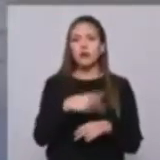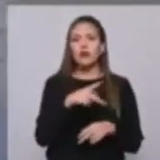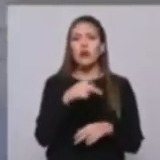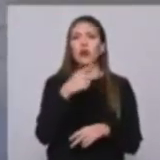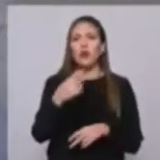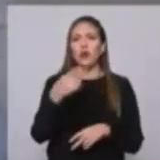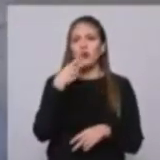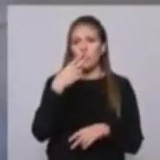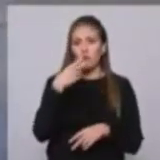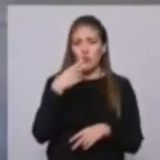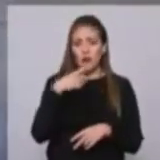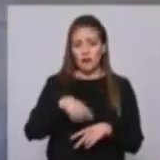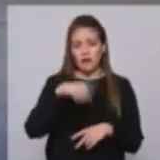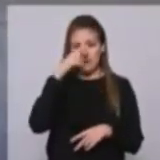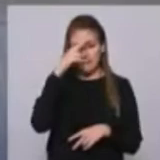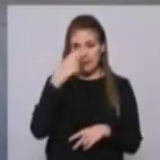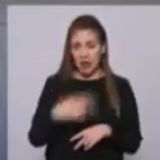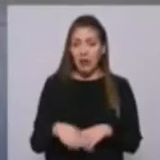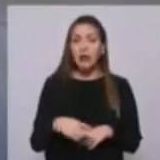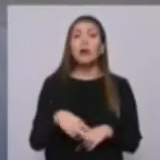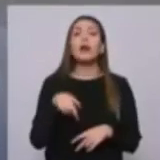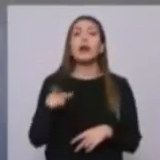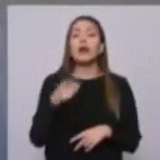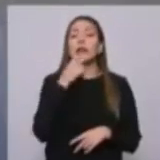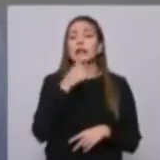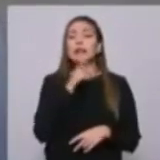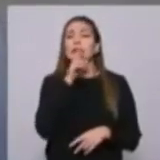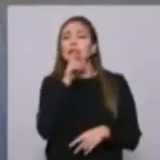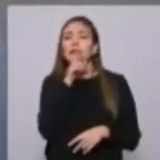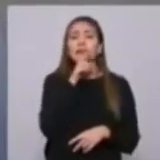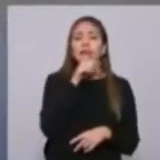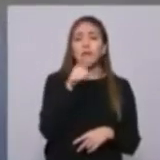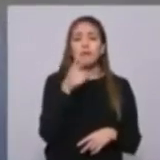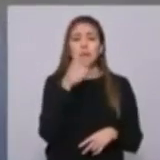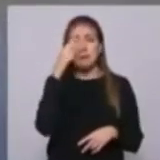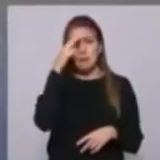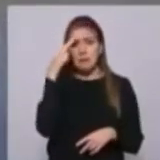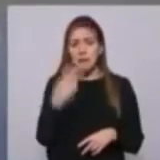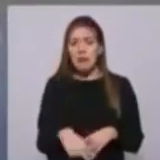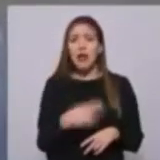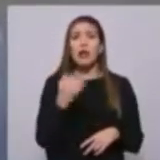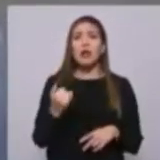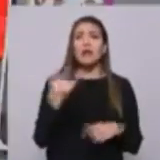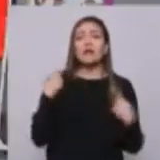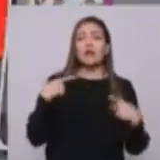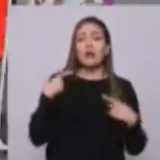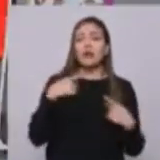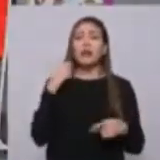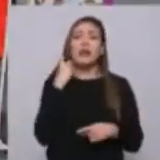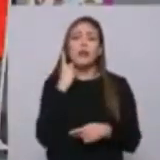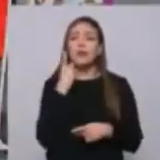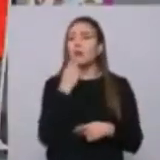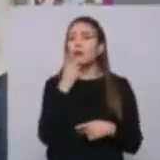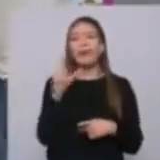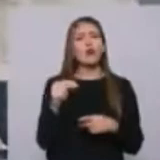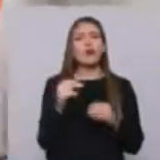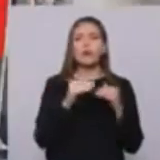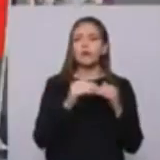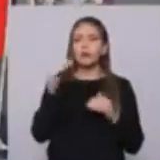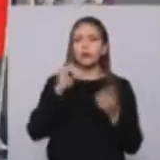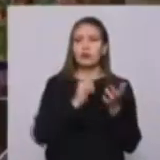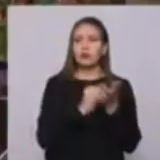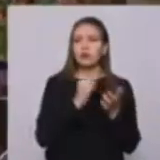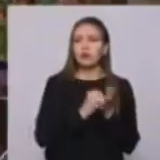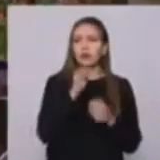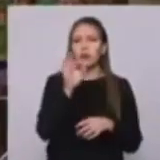México Salud Hable, dijo que le preocupa que el presidente y legisladores digan que no habrá ajustes a los impuestos saludables. Si bien estos son